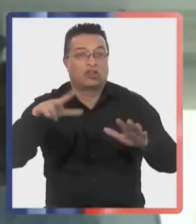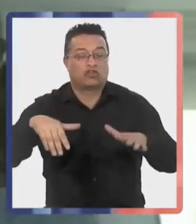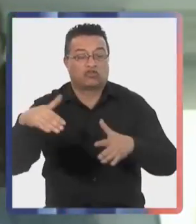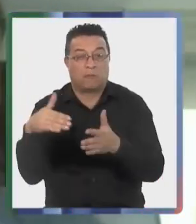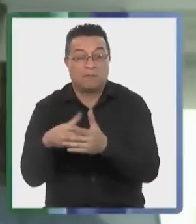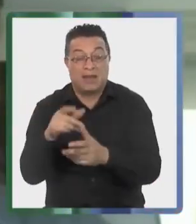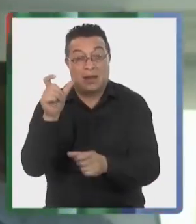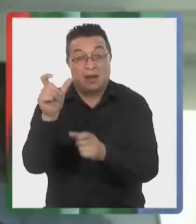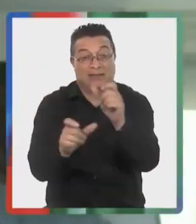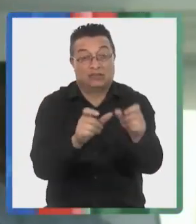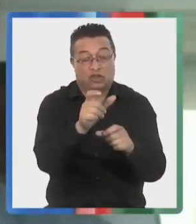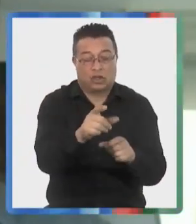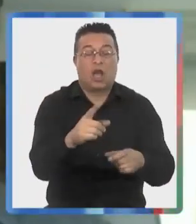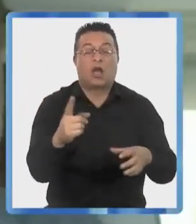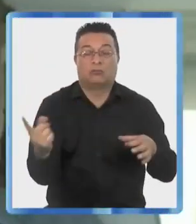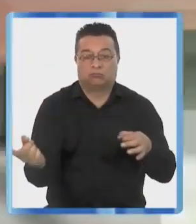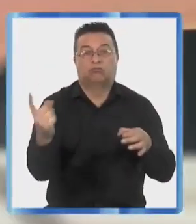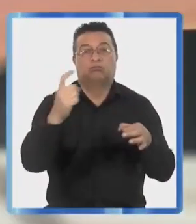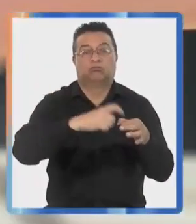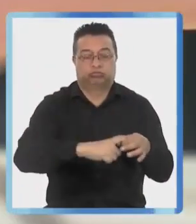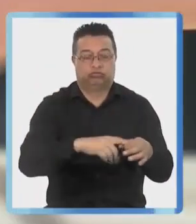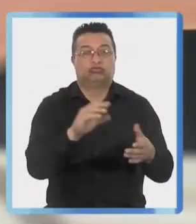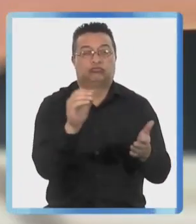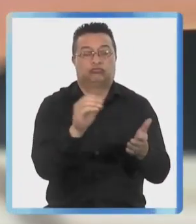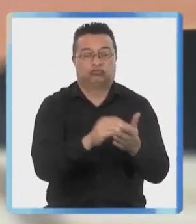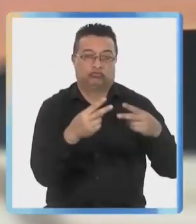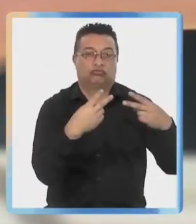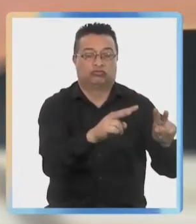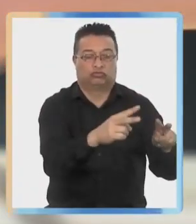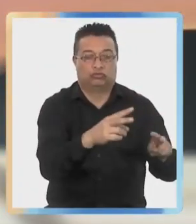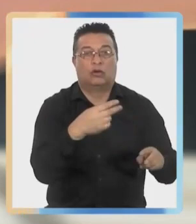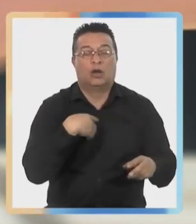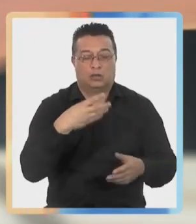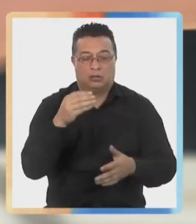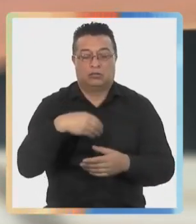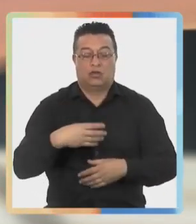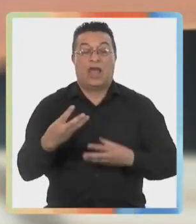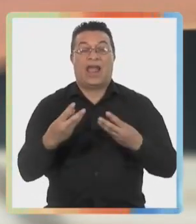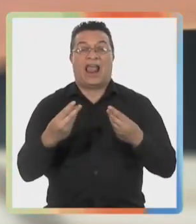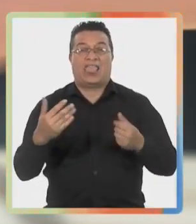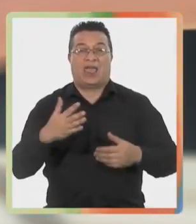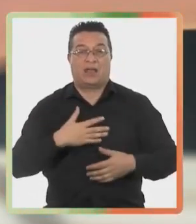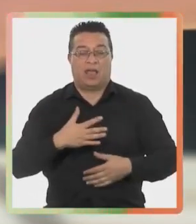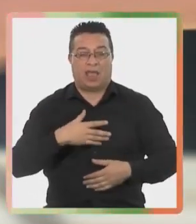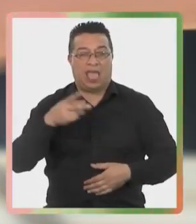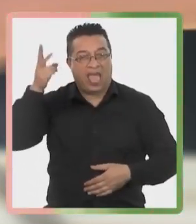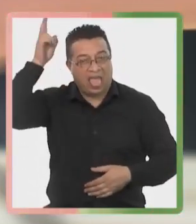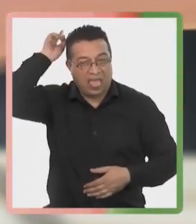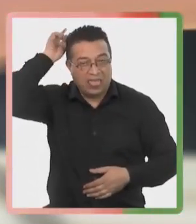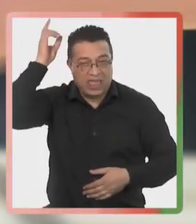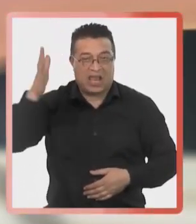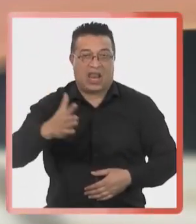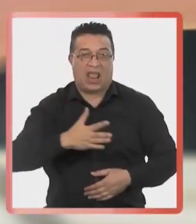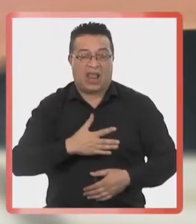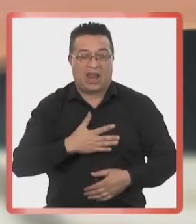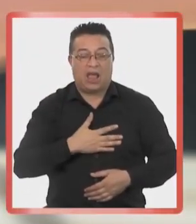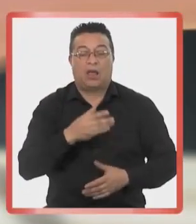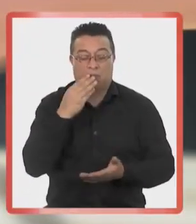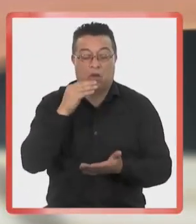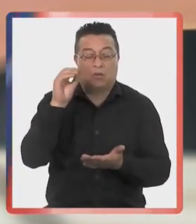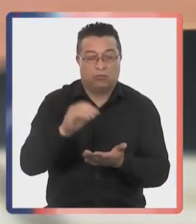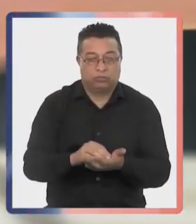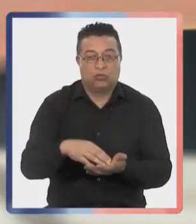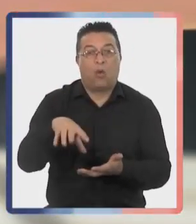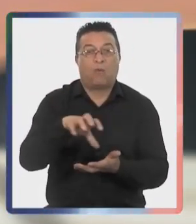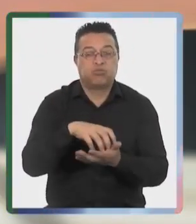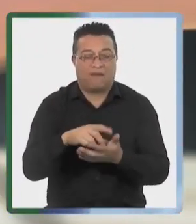1.318.000 electores que aparecen en ese padrón con la calidad indígena, ¿ya? Que tienen la calidad indígena, incluso sale